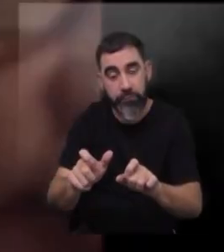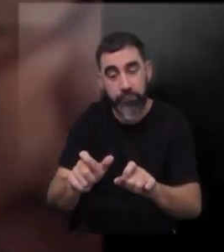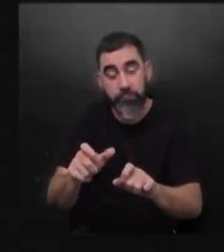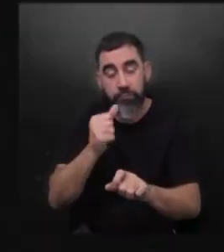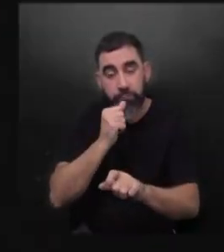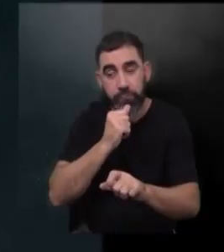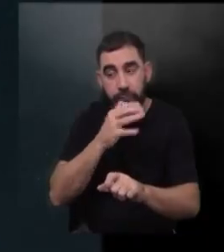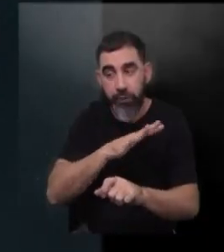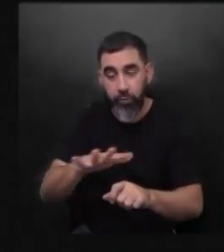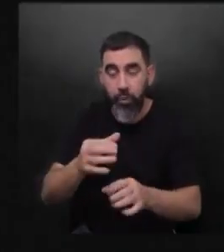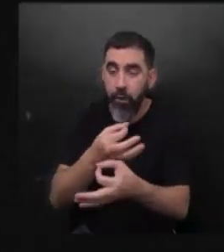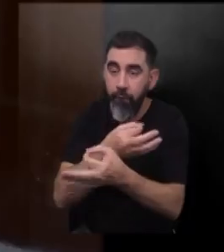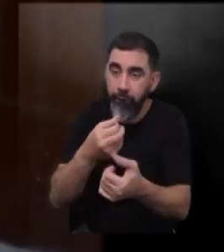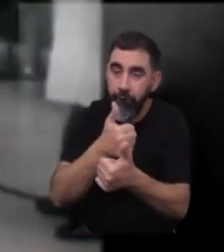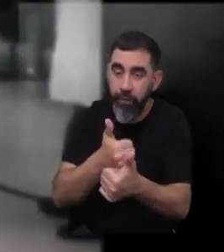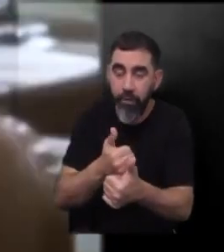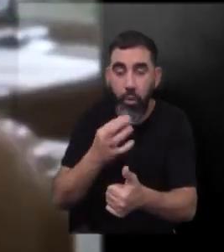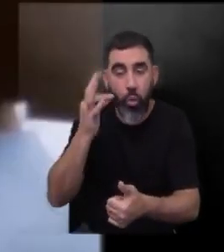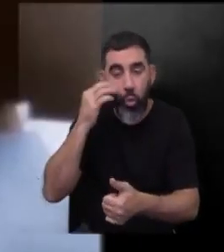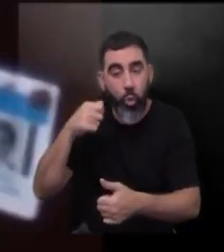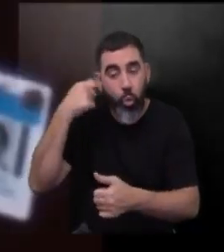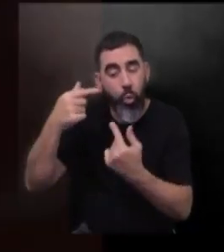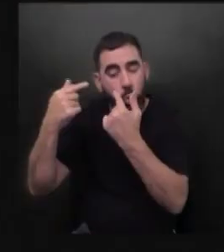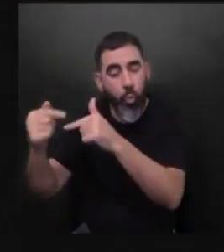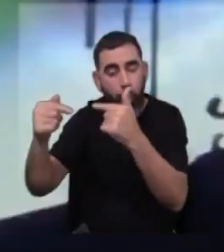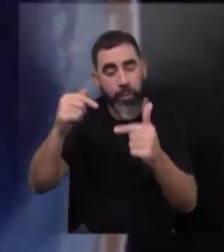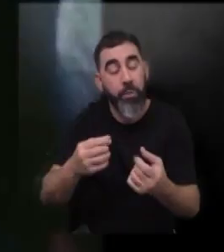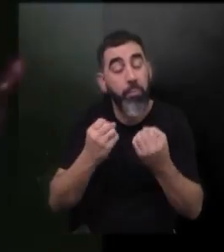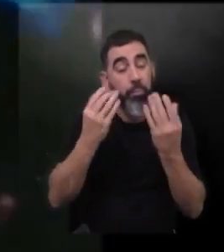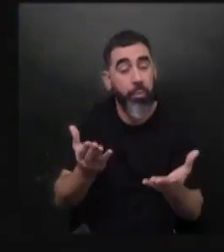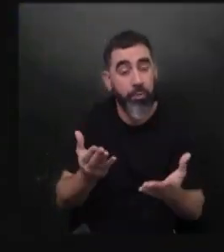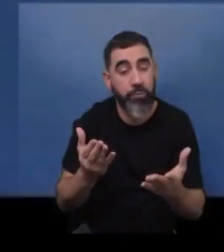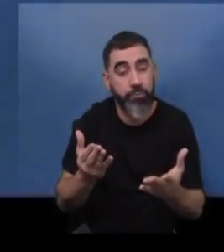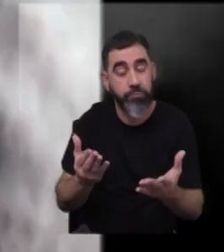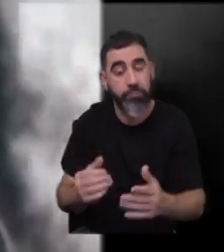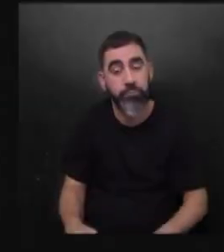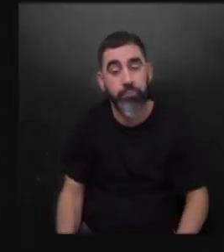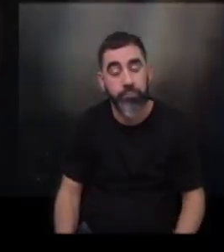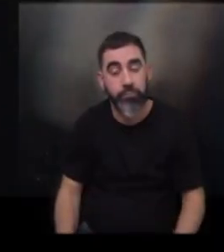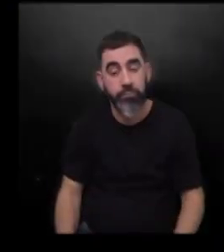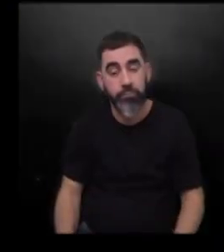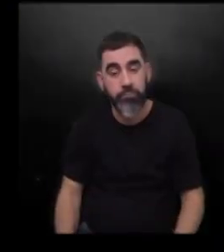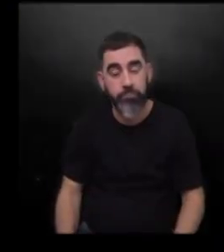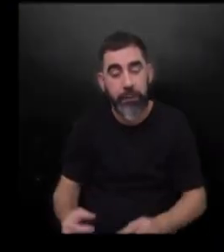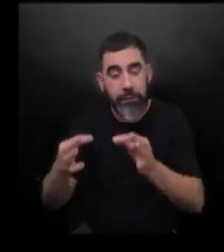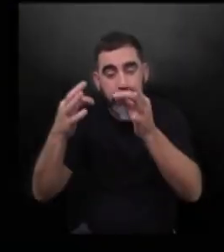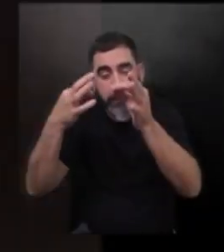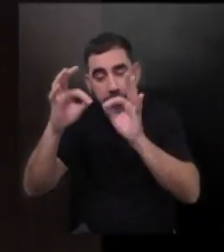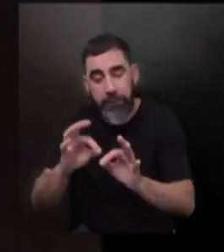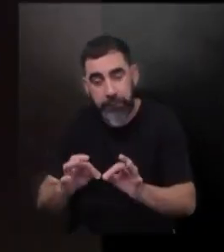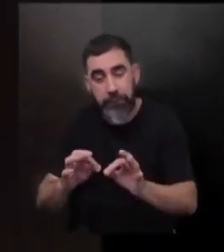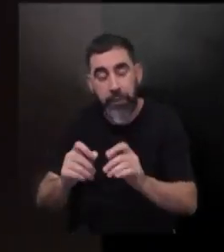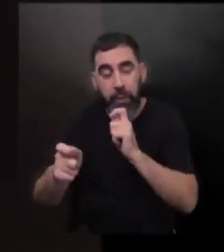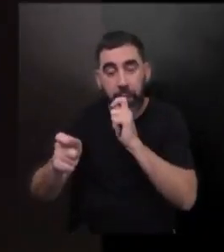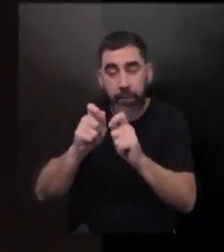historia terminara bien. Este documental se diferencia por su enfoque realista, muy al detalle, usando entrevistas